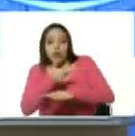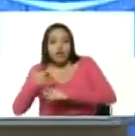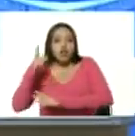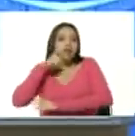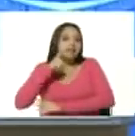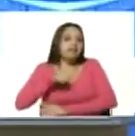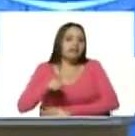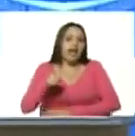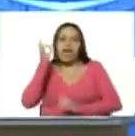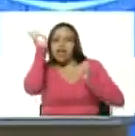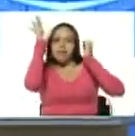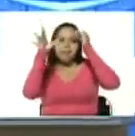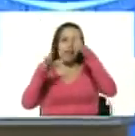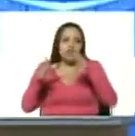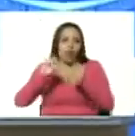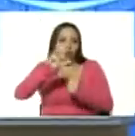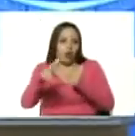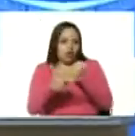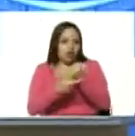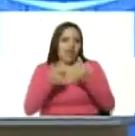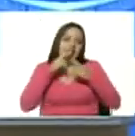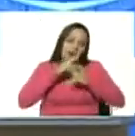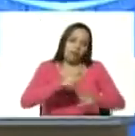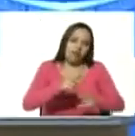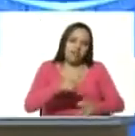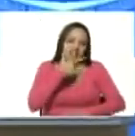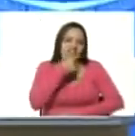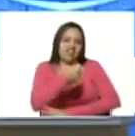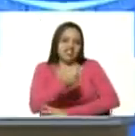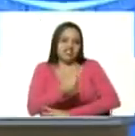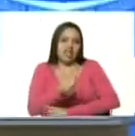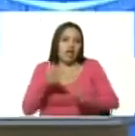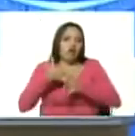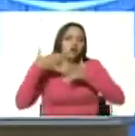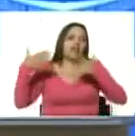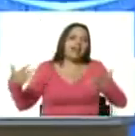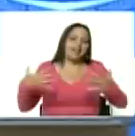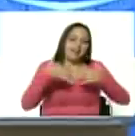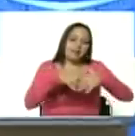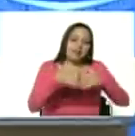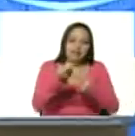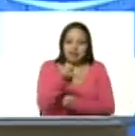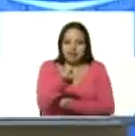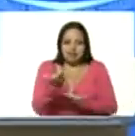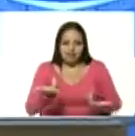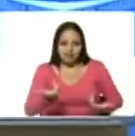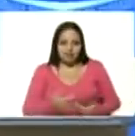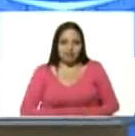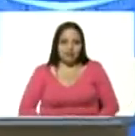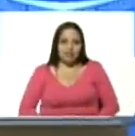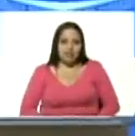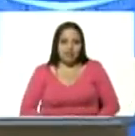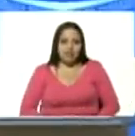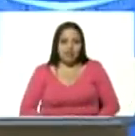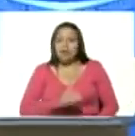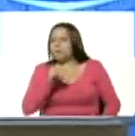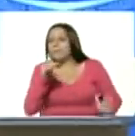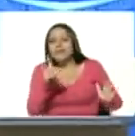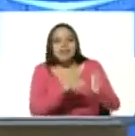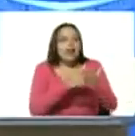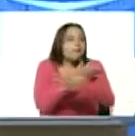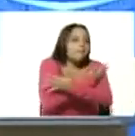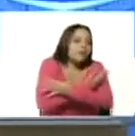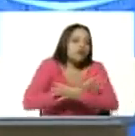fantasía. La respuesta es muy sencilla: es un gran negocio. Son miles de millones